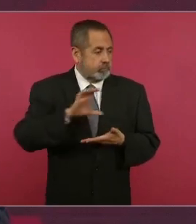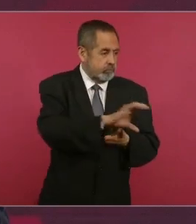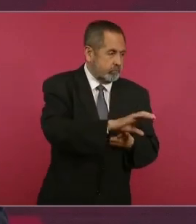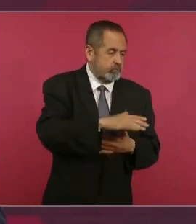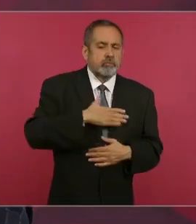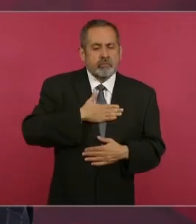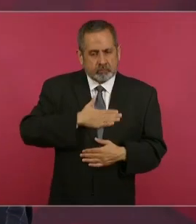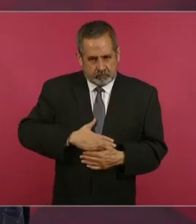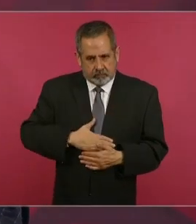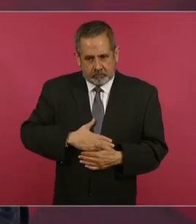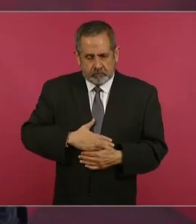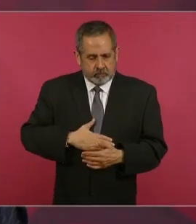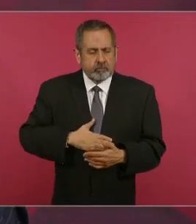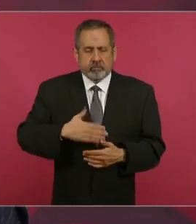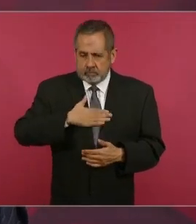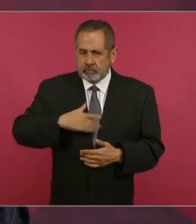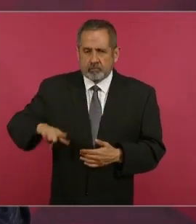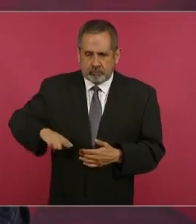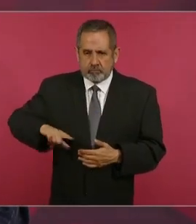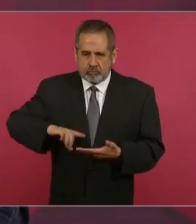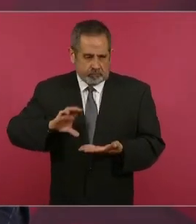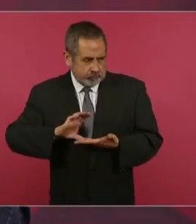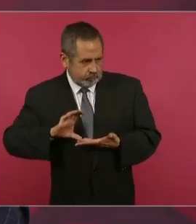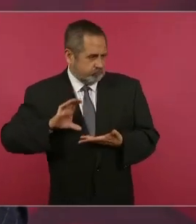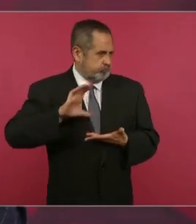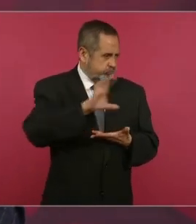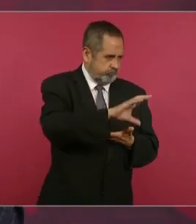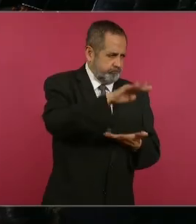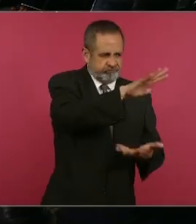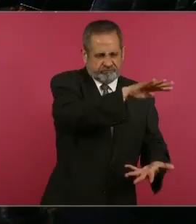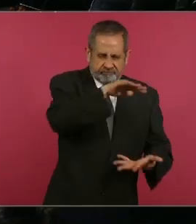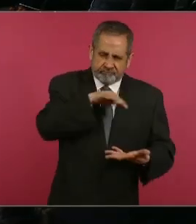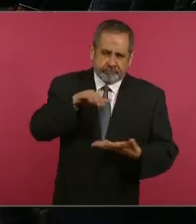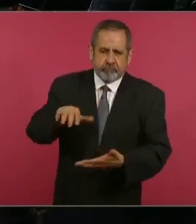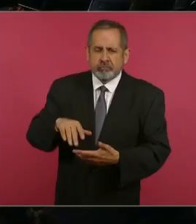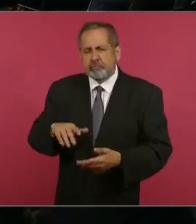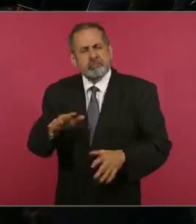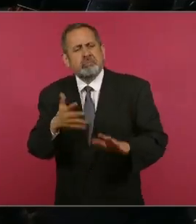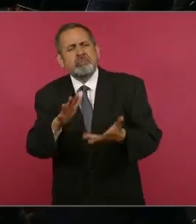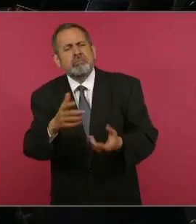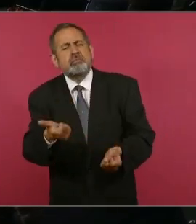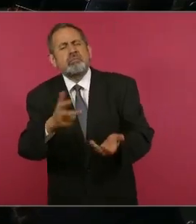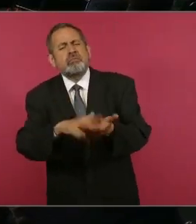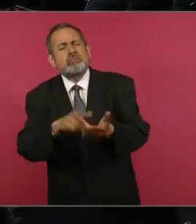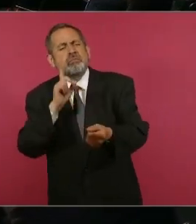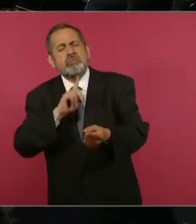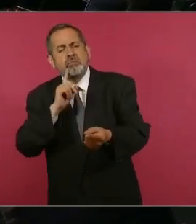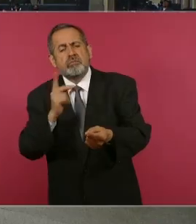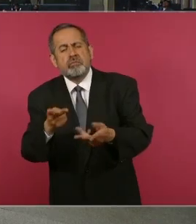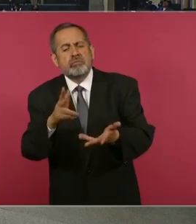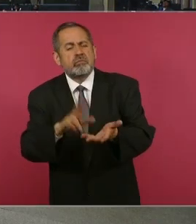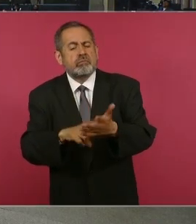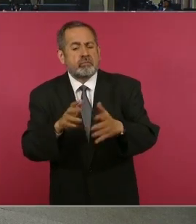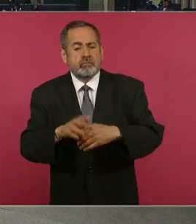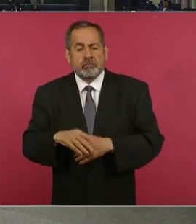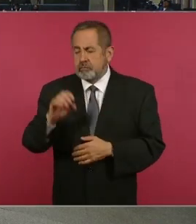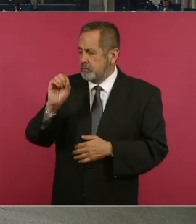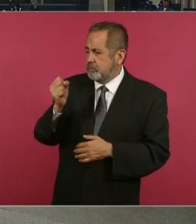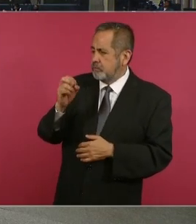justo, de acuerdo a las circunstancias. ¿A cuánto está dejando la despensa Soriana hasta